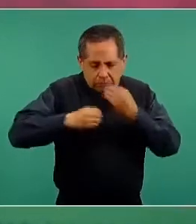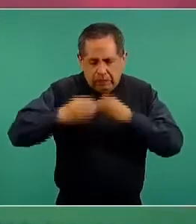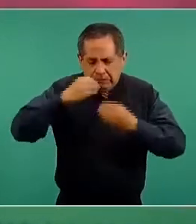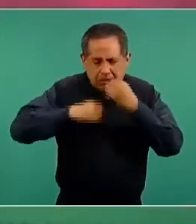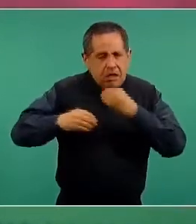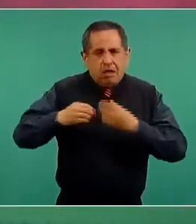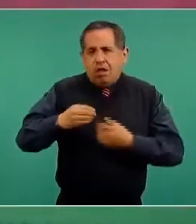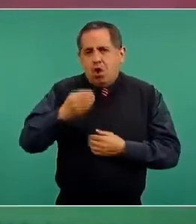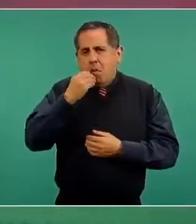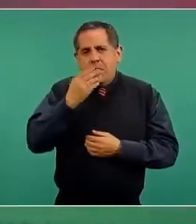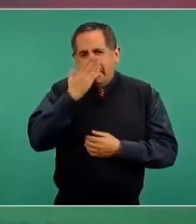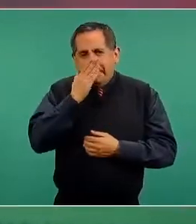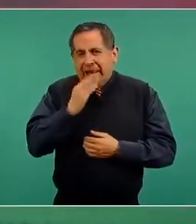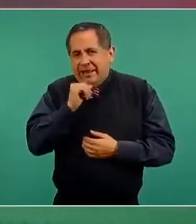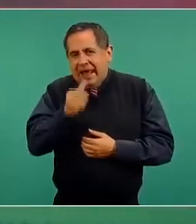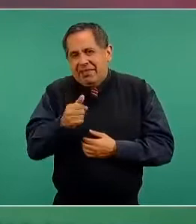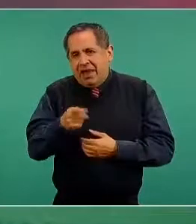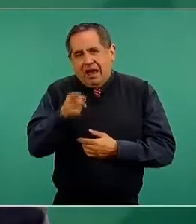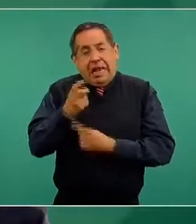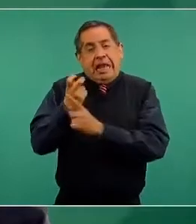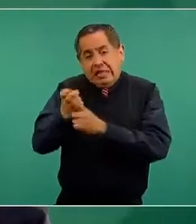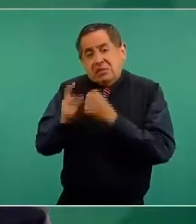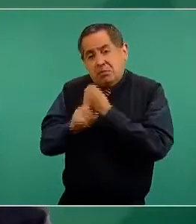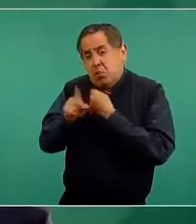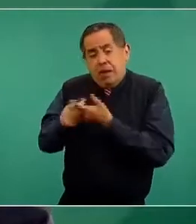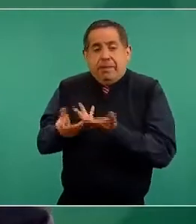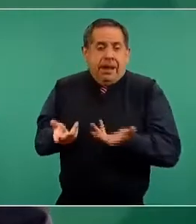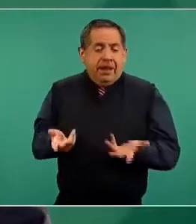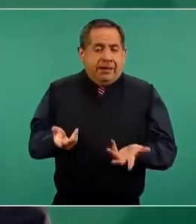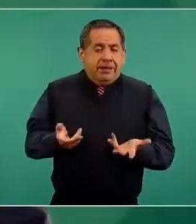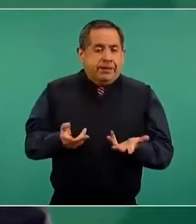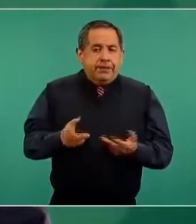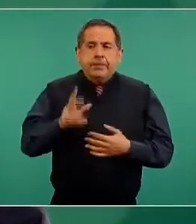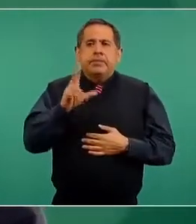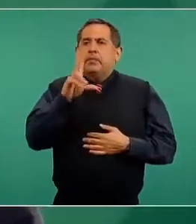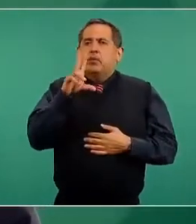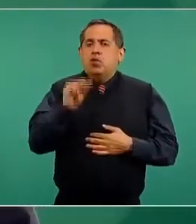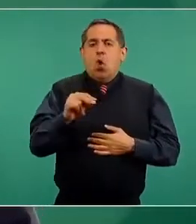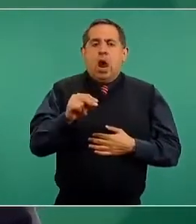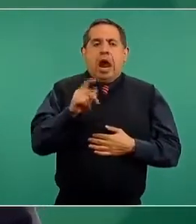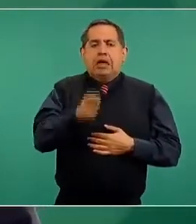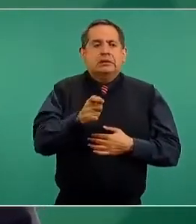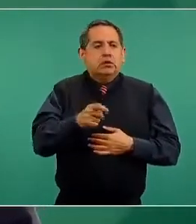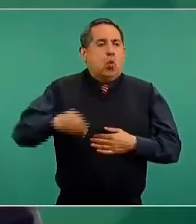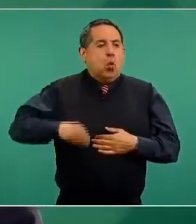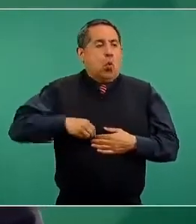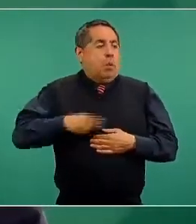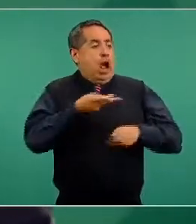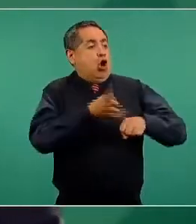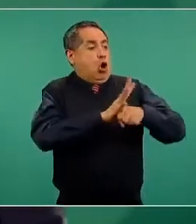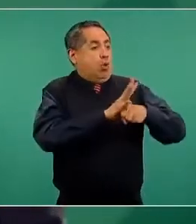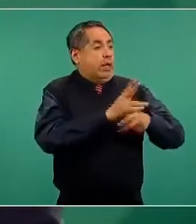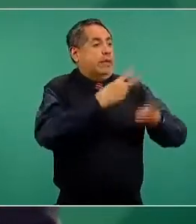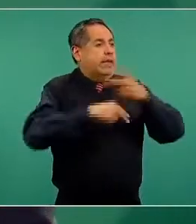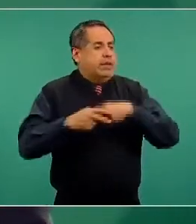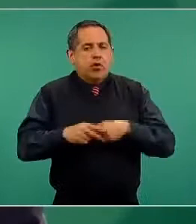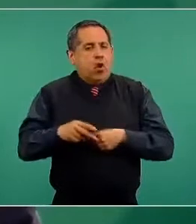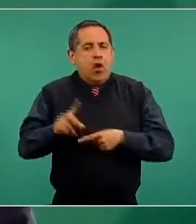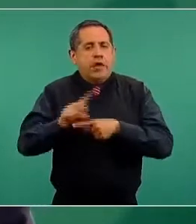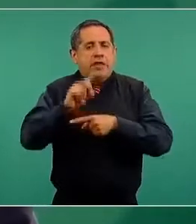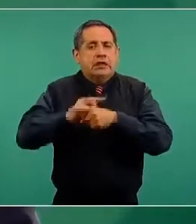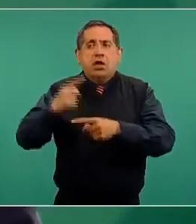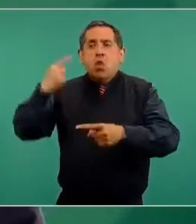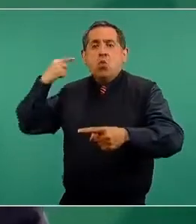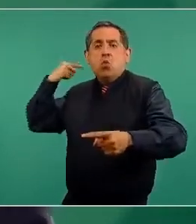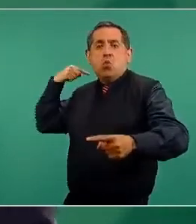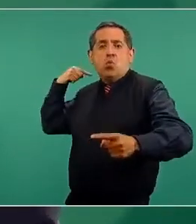comentado aquí, pues ahí hay ya un problema. Y el problema no inició con la pandemia de COVID, es de las causas